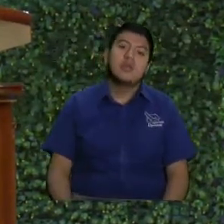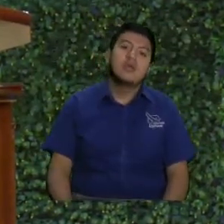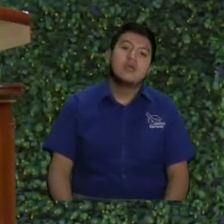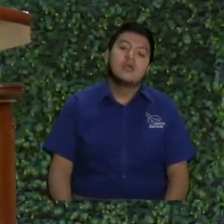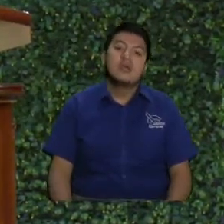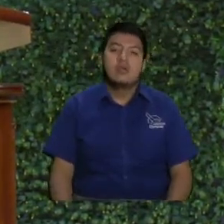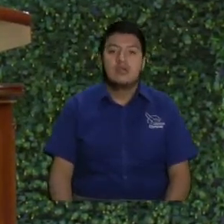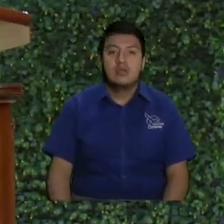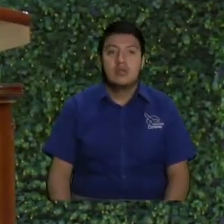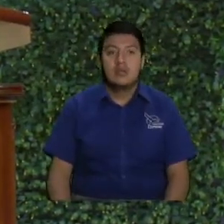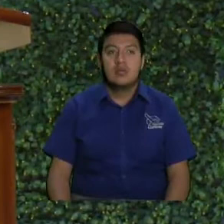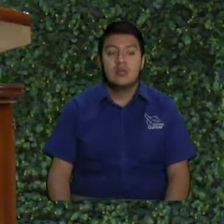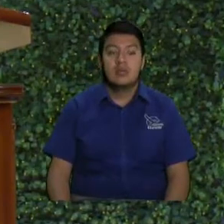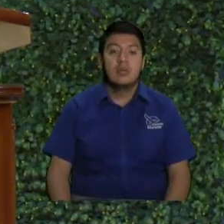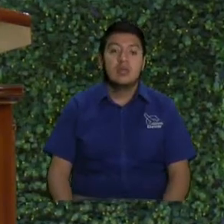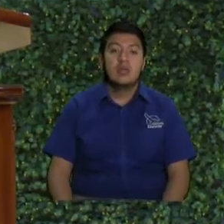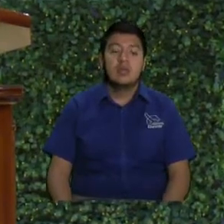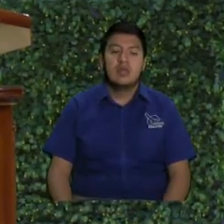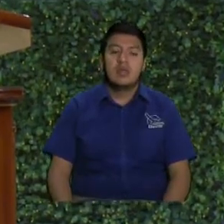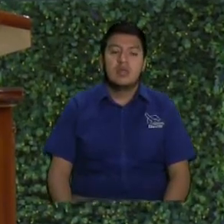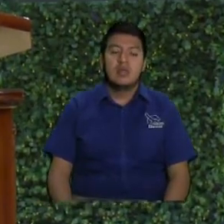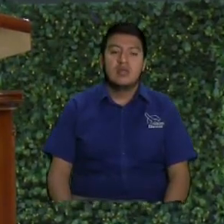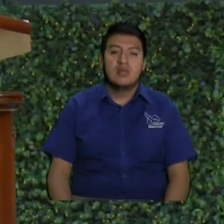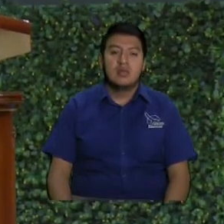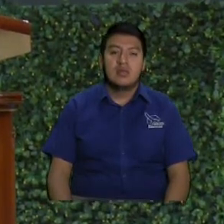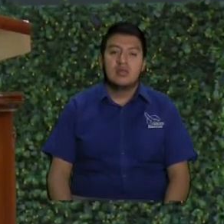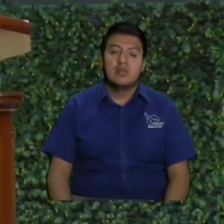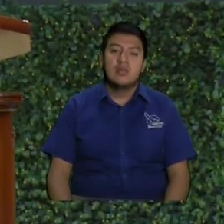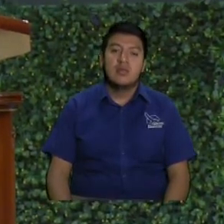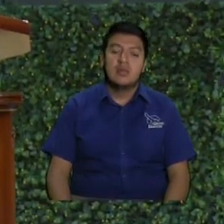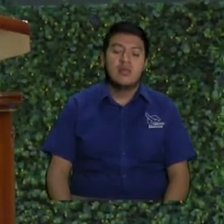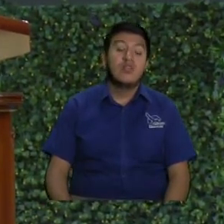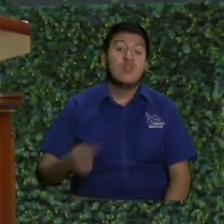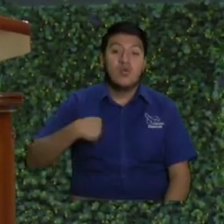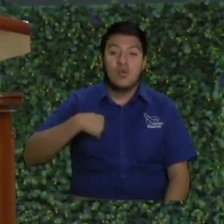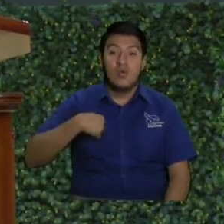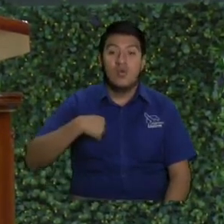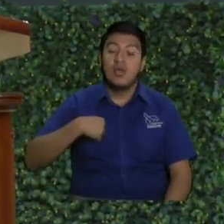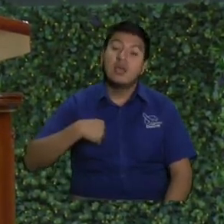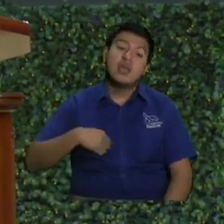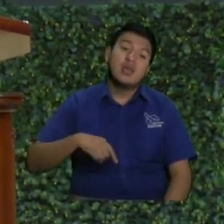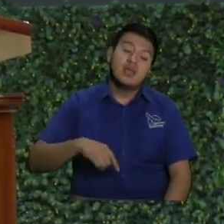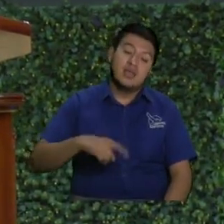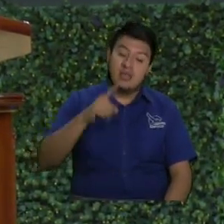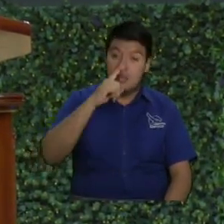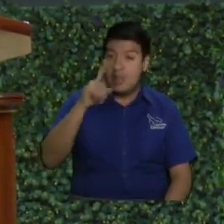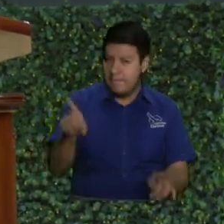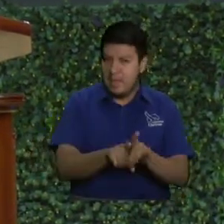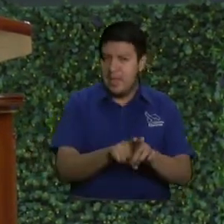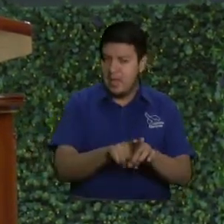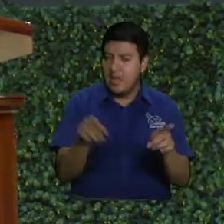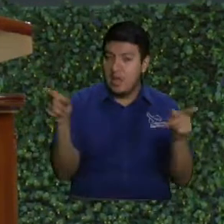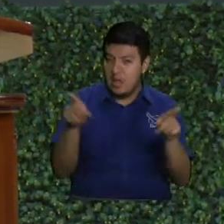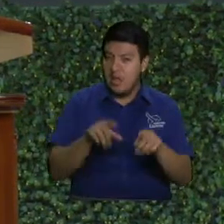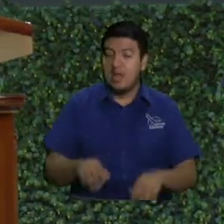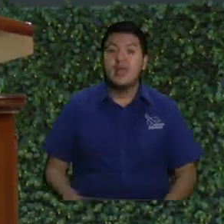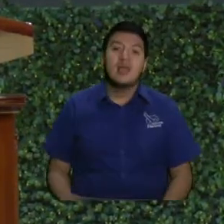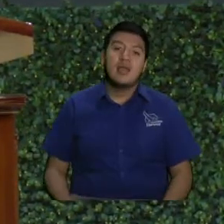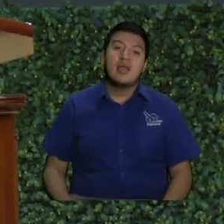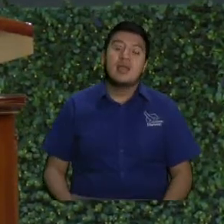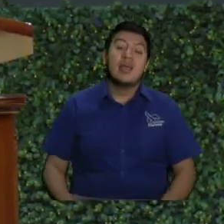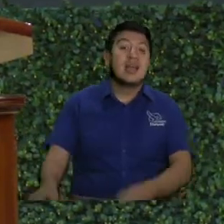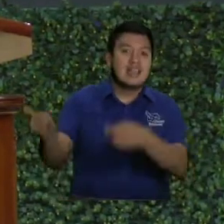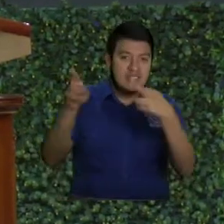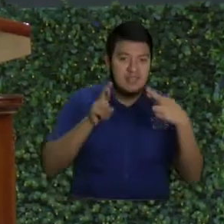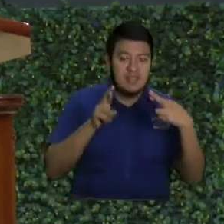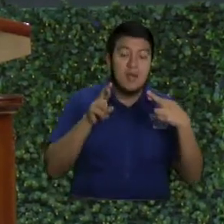poderla absorber, las plantas incluso se pueden inundar, hasta pudrirse, hay demasiada lluvia, aunque